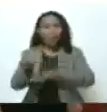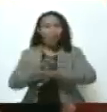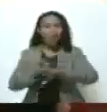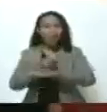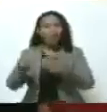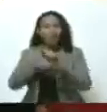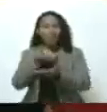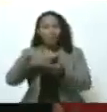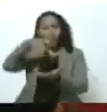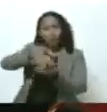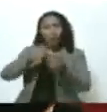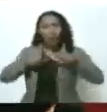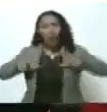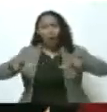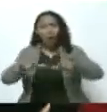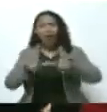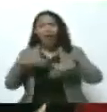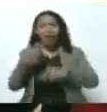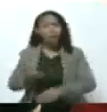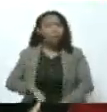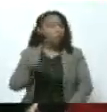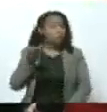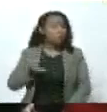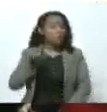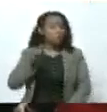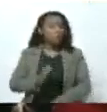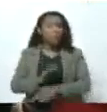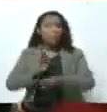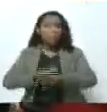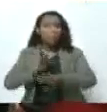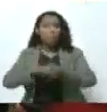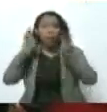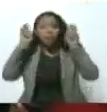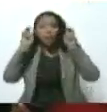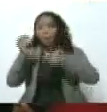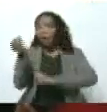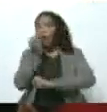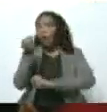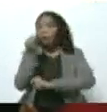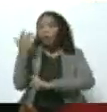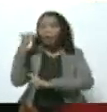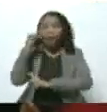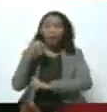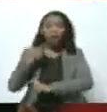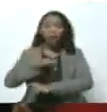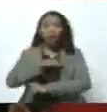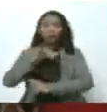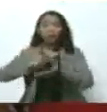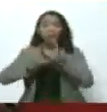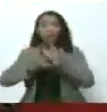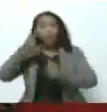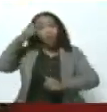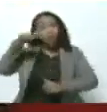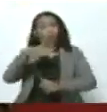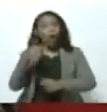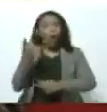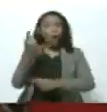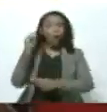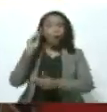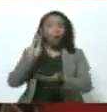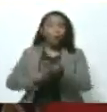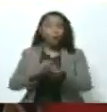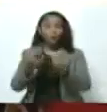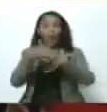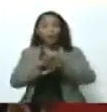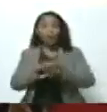nacional, regional y local, es muy importante por el aspecto nutricional que tiene para nuestro pueblo. Y allí hemos incorporado también